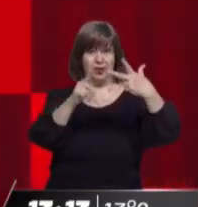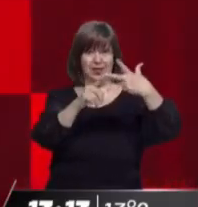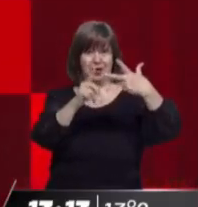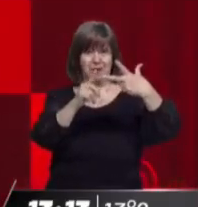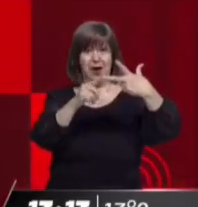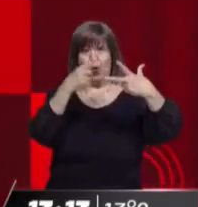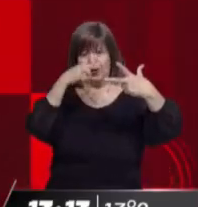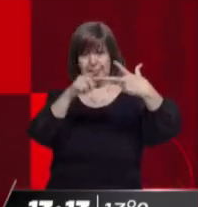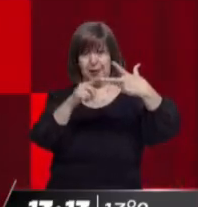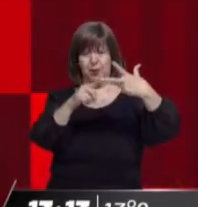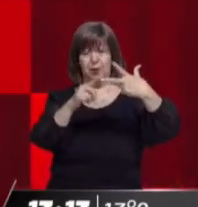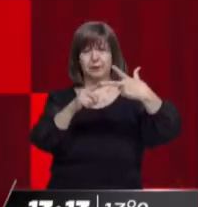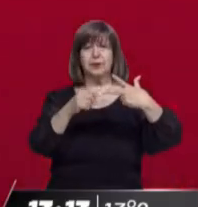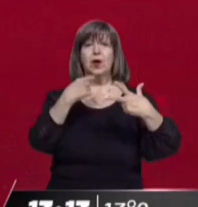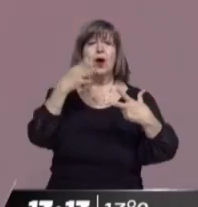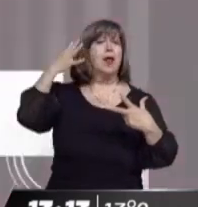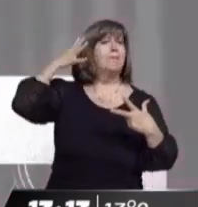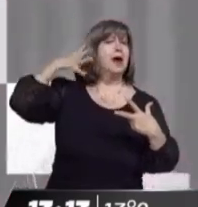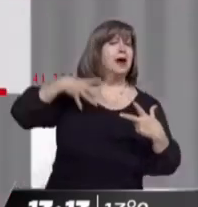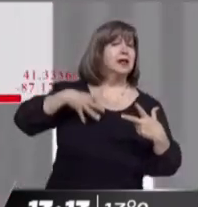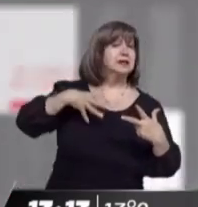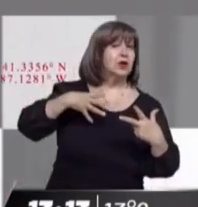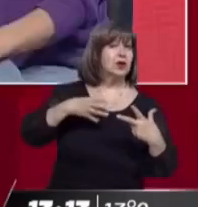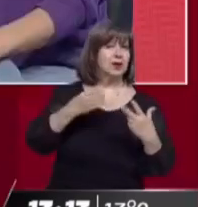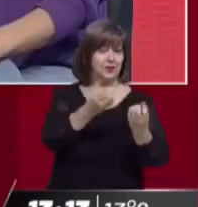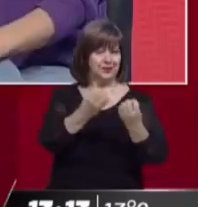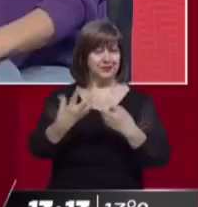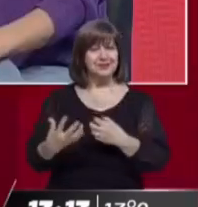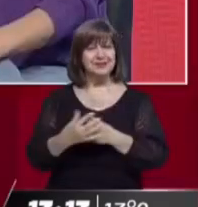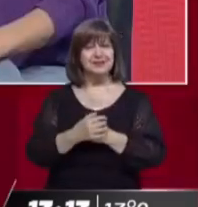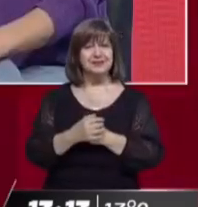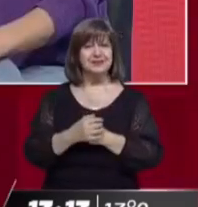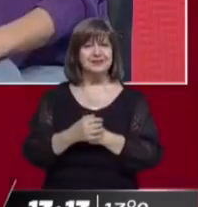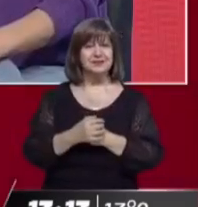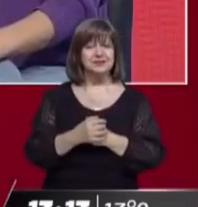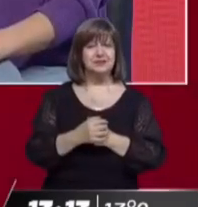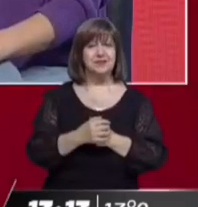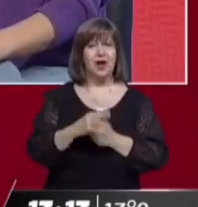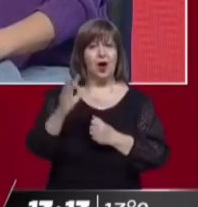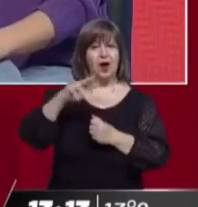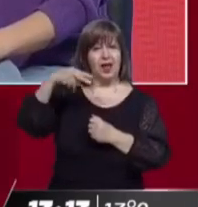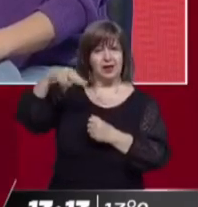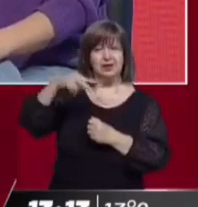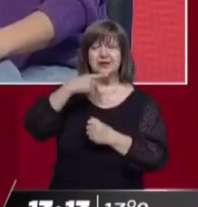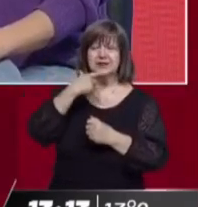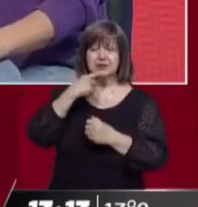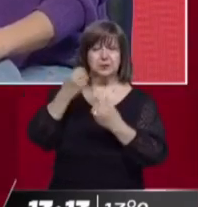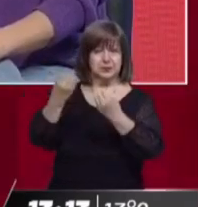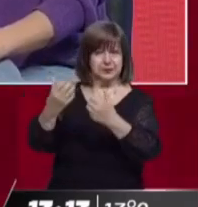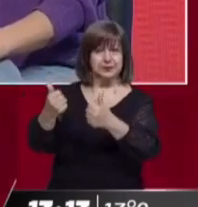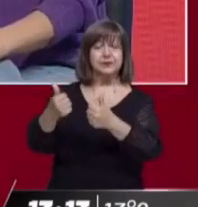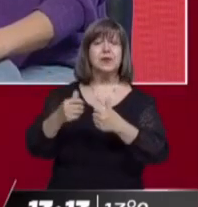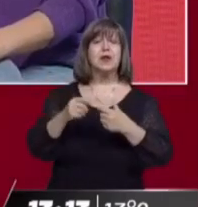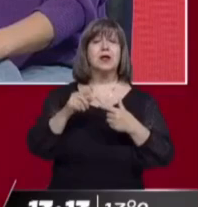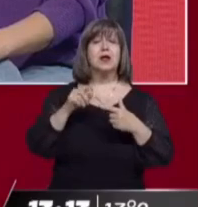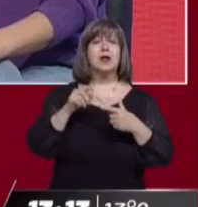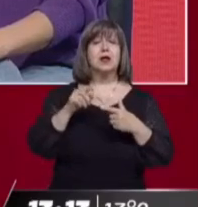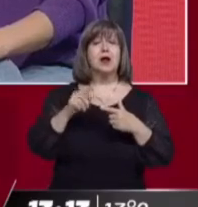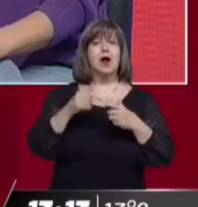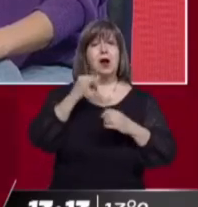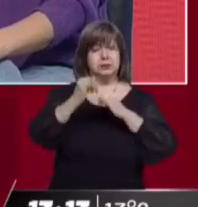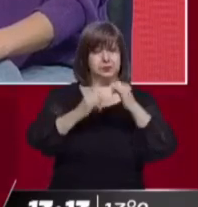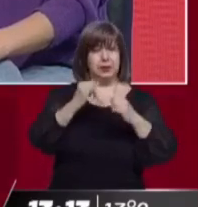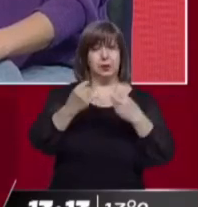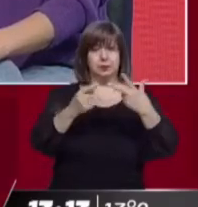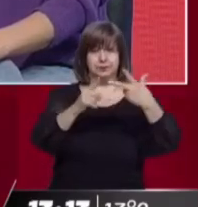Marisol Venegas Cómo estás Te escuchamos bienvenida Noelia Sergio Cómo están un placer acompañarlos